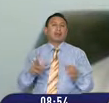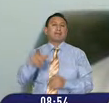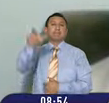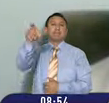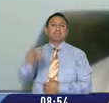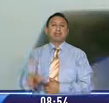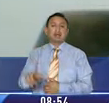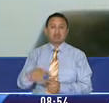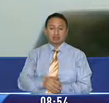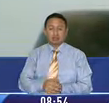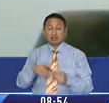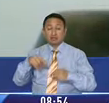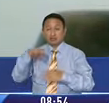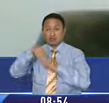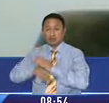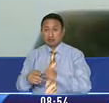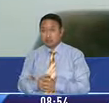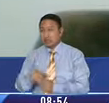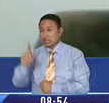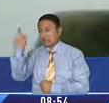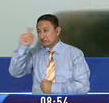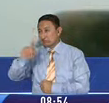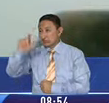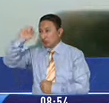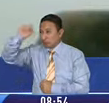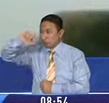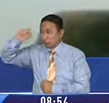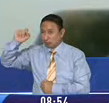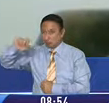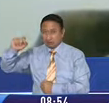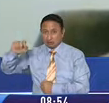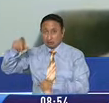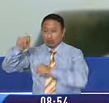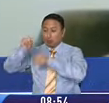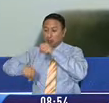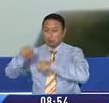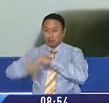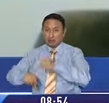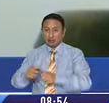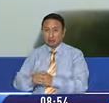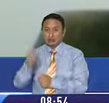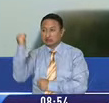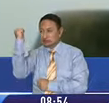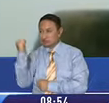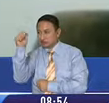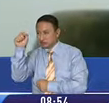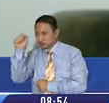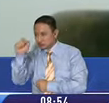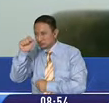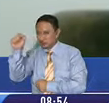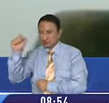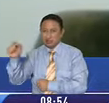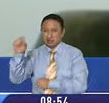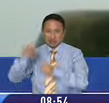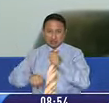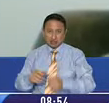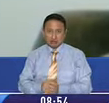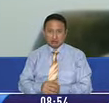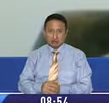está grafiteando un tren, si alguien está rompiendo con una cuchilla el